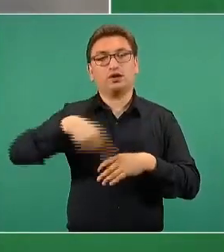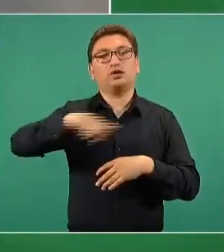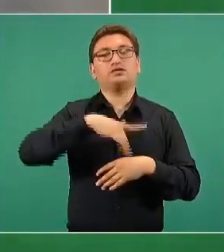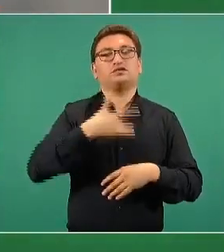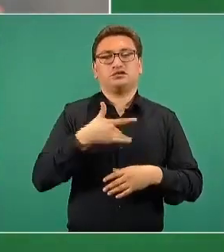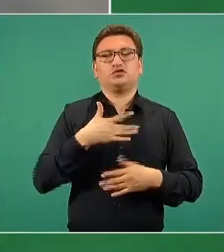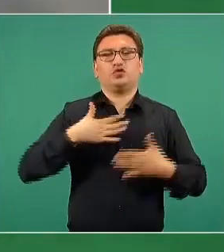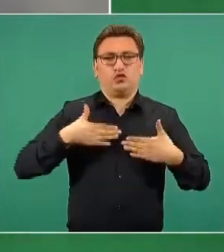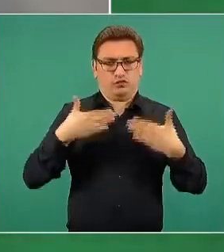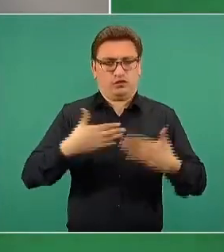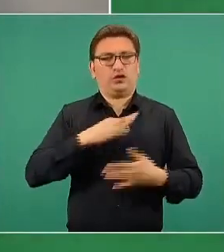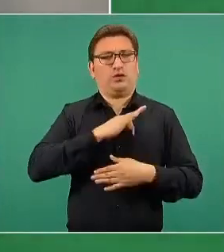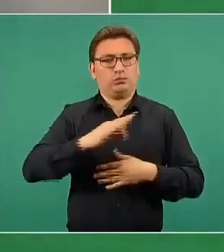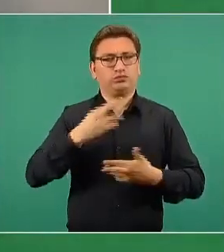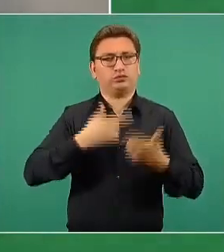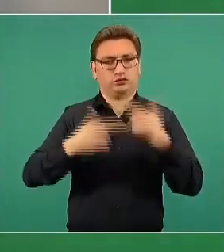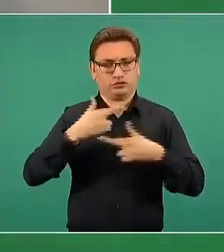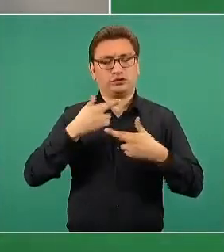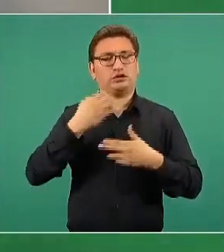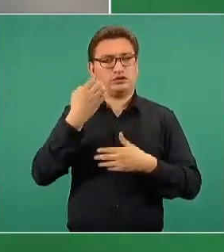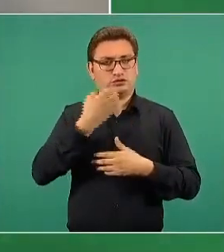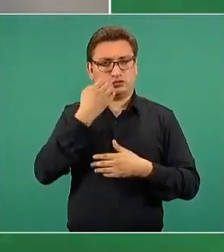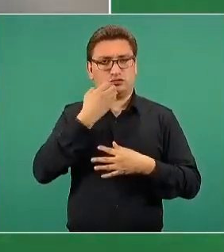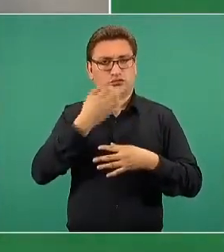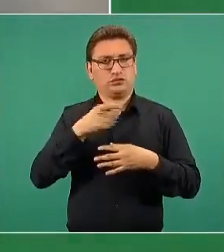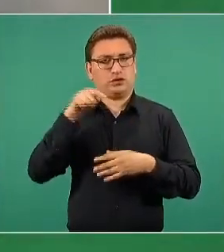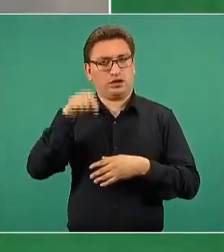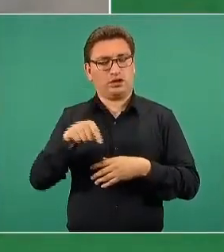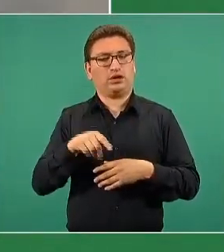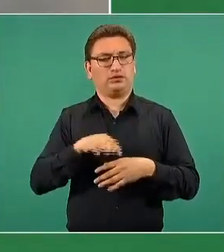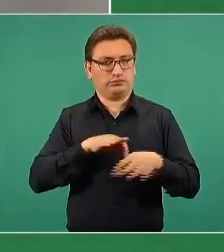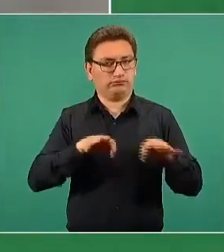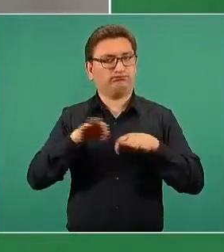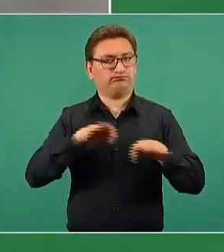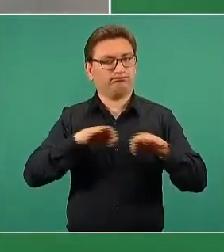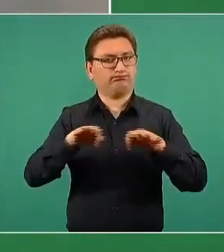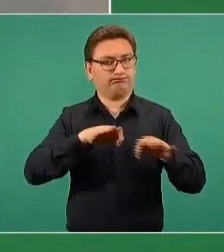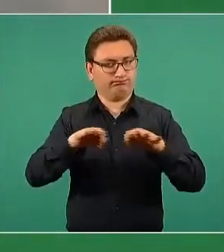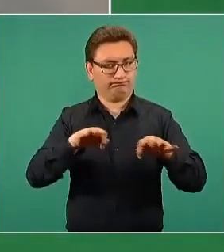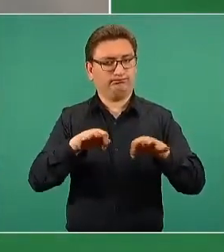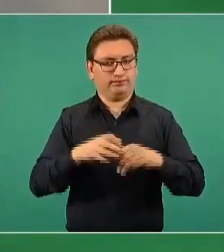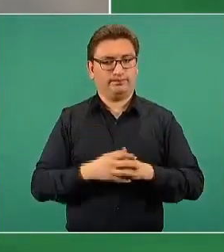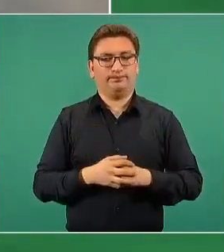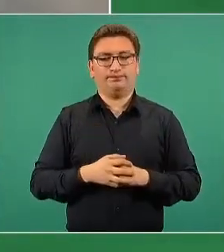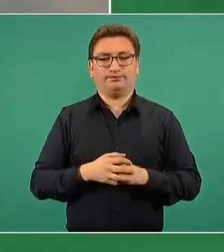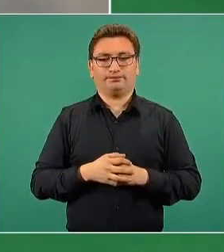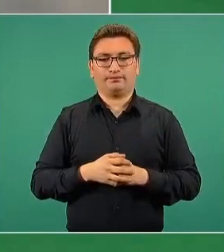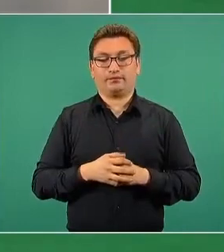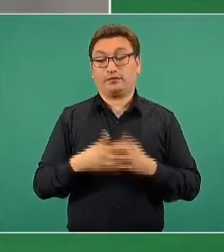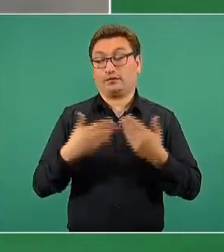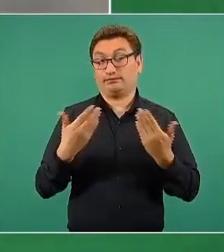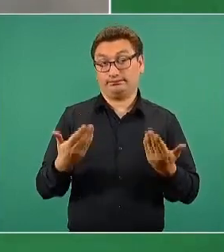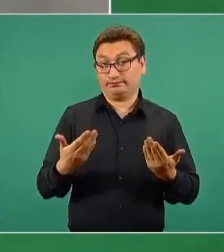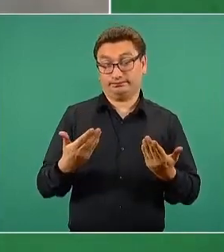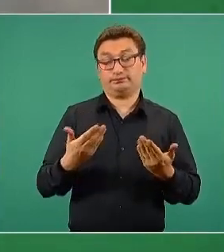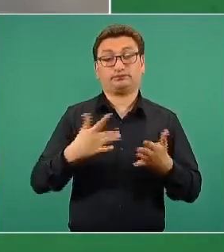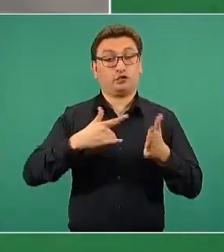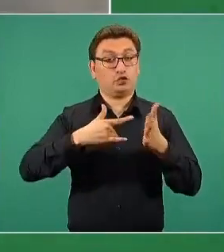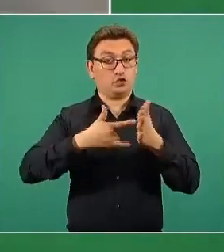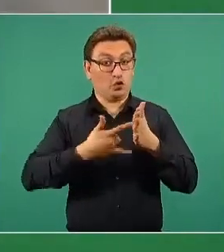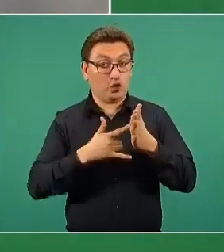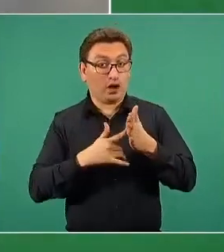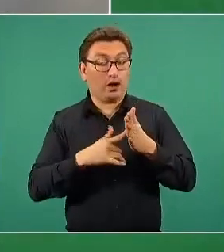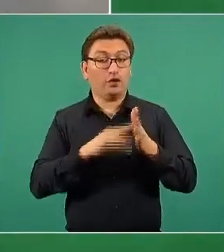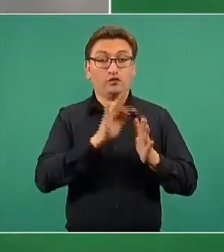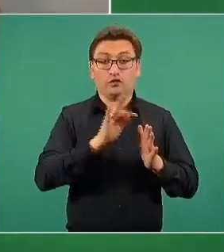de regresar a el trabajo presencial en las escuelas. Entonces, horarios